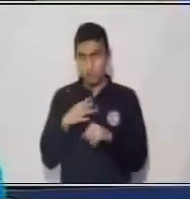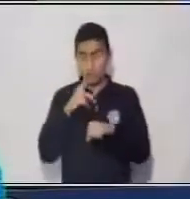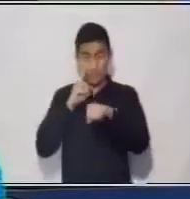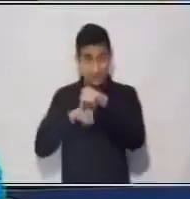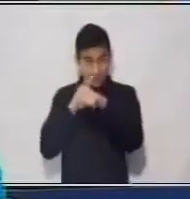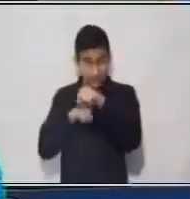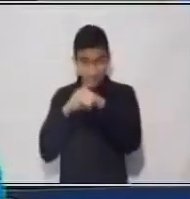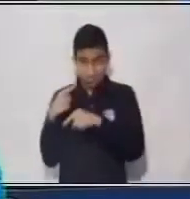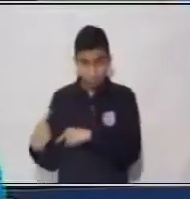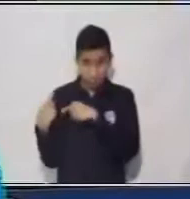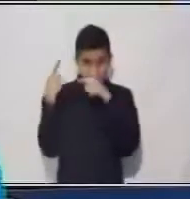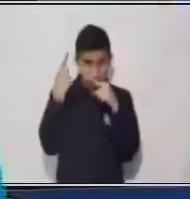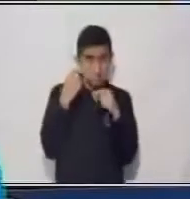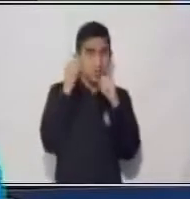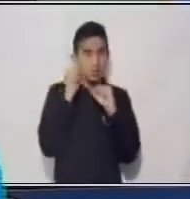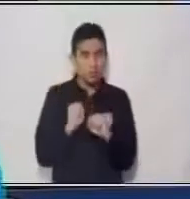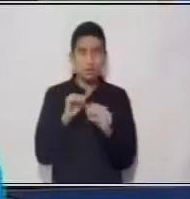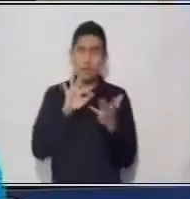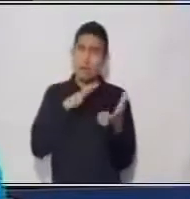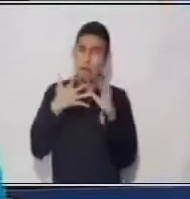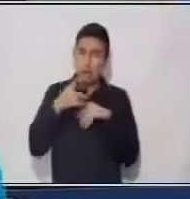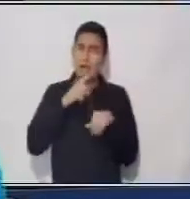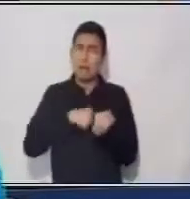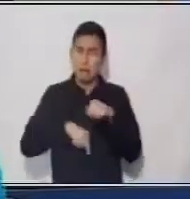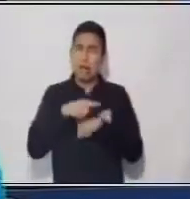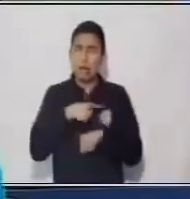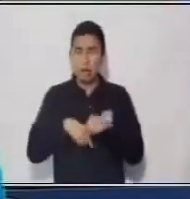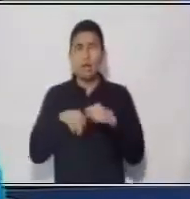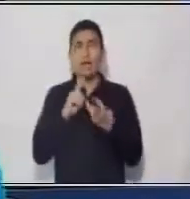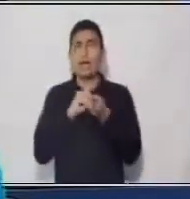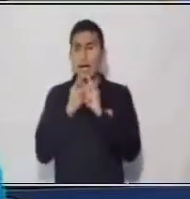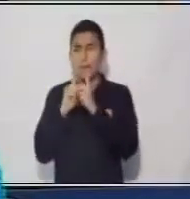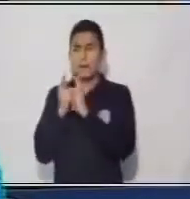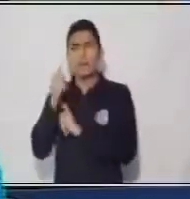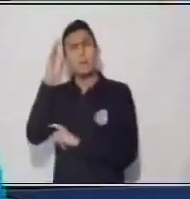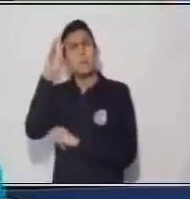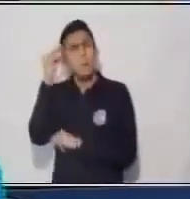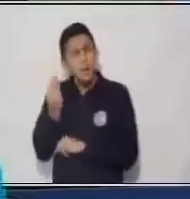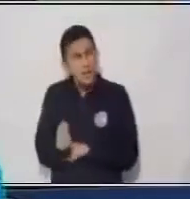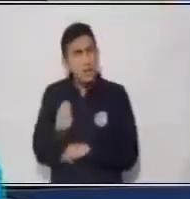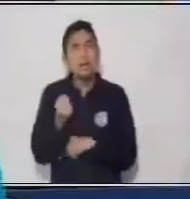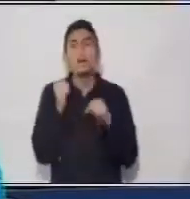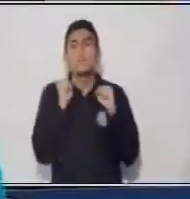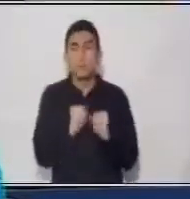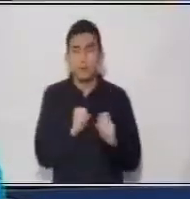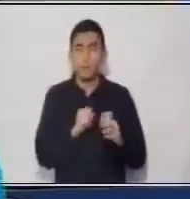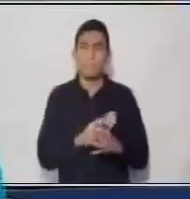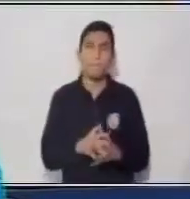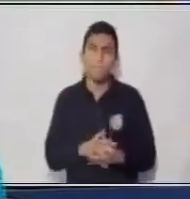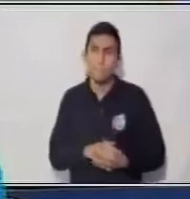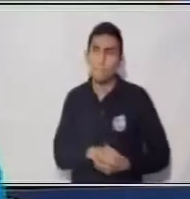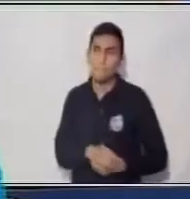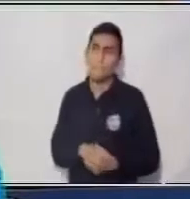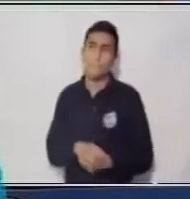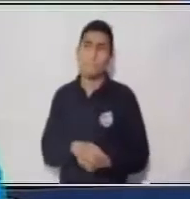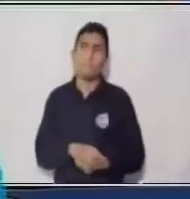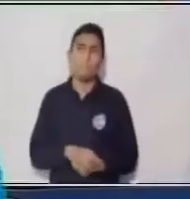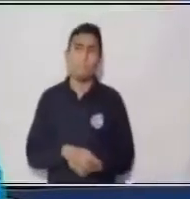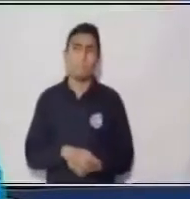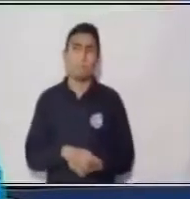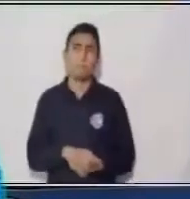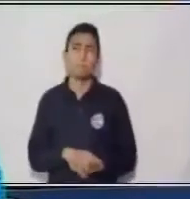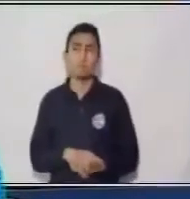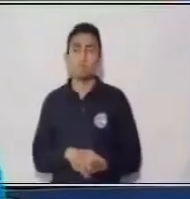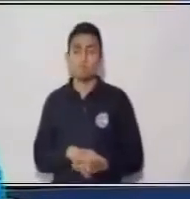va a ir variando, porque es inversamente proporcional. Vamos a hacer un